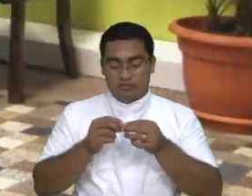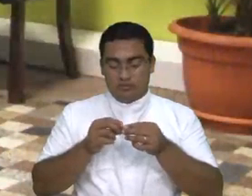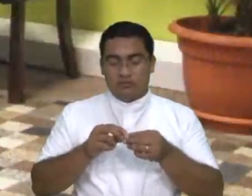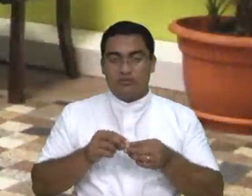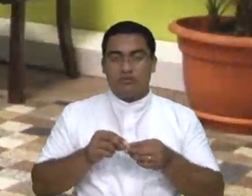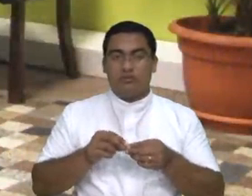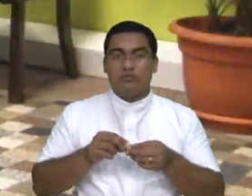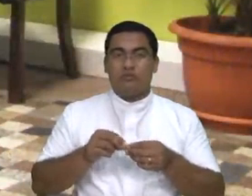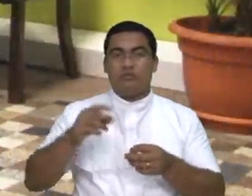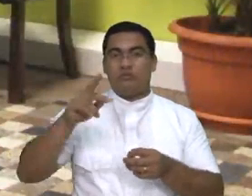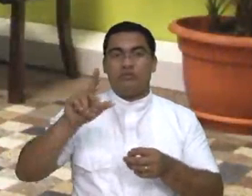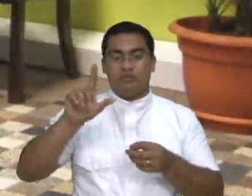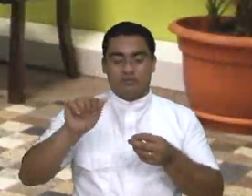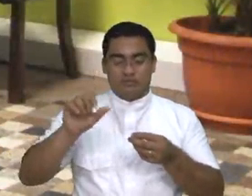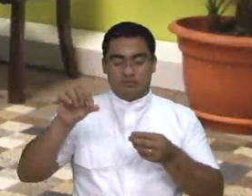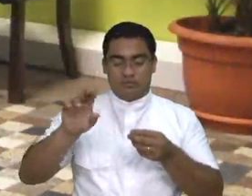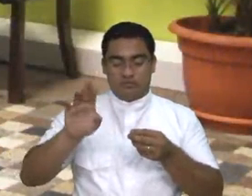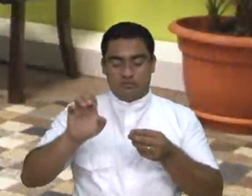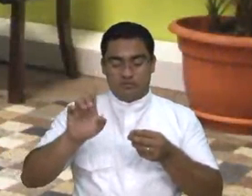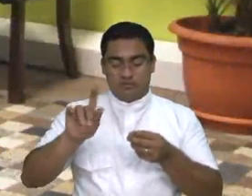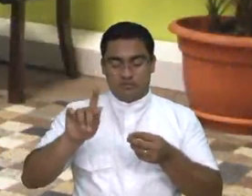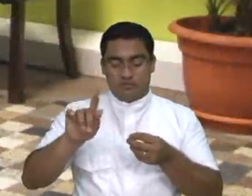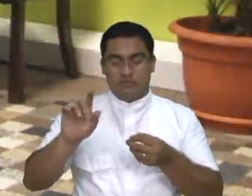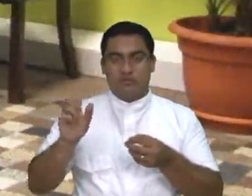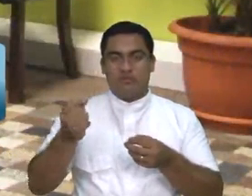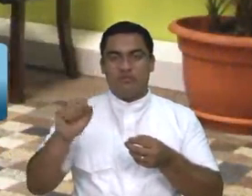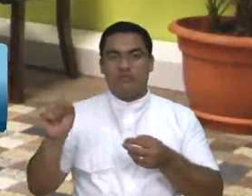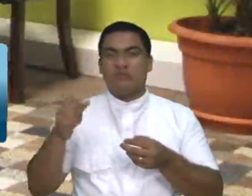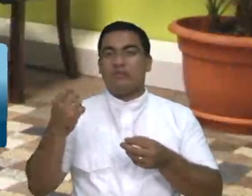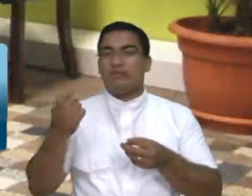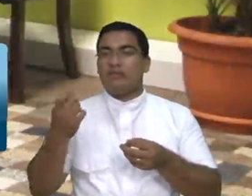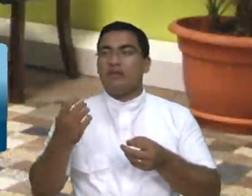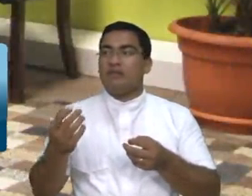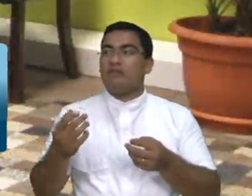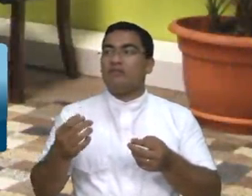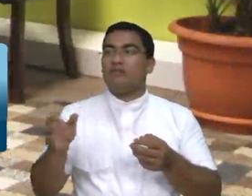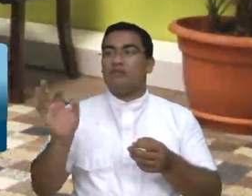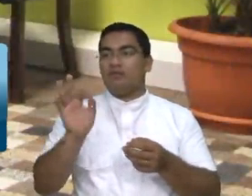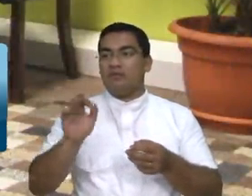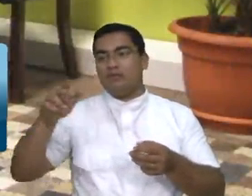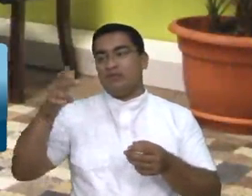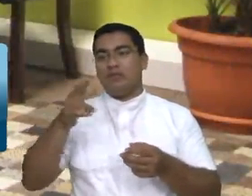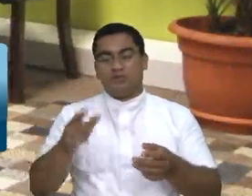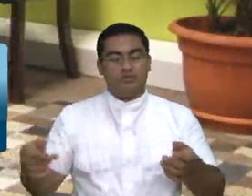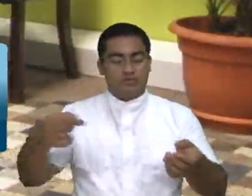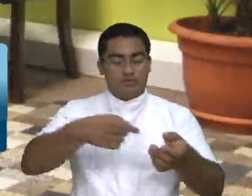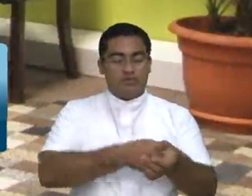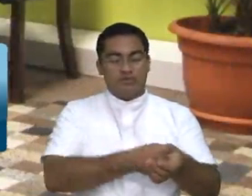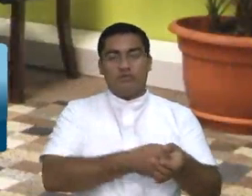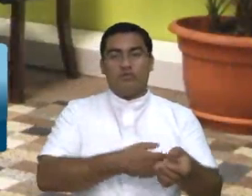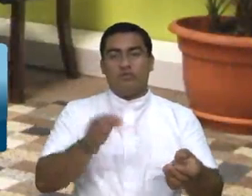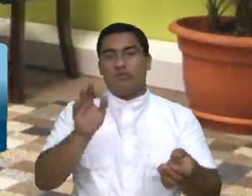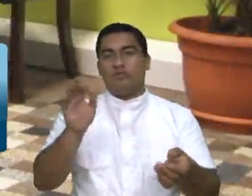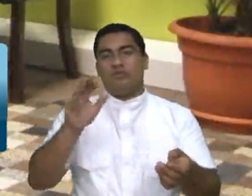plaquetas, recordemos que dije que son normales en ellos. Se le debe administrar lo que les hace falta. ¿Qué les hace falta? Factor 8 a los hemofilia A y factor 9 a los de hemofilia